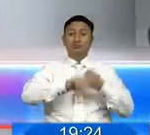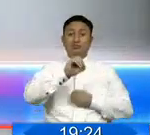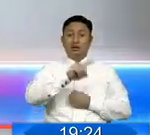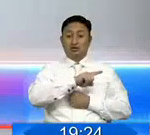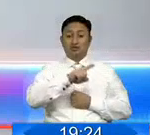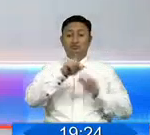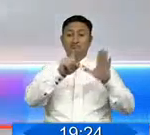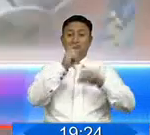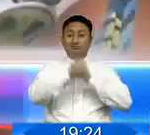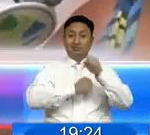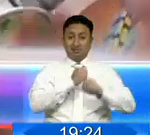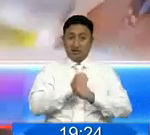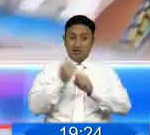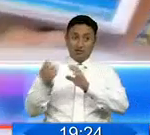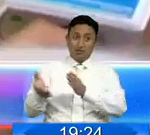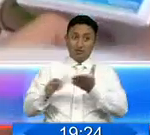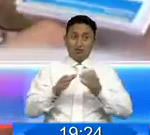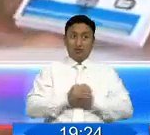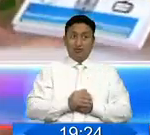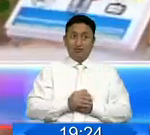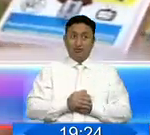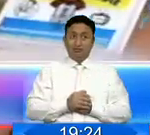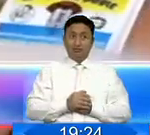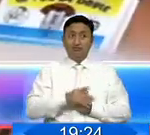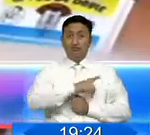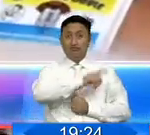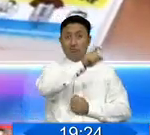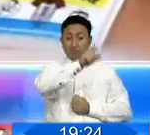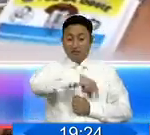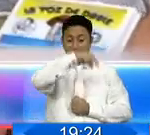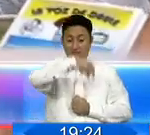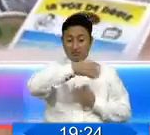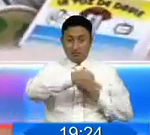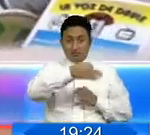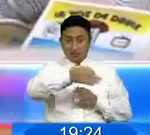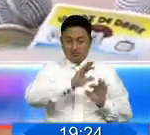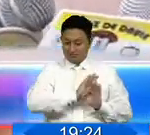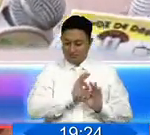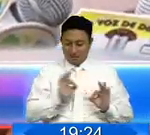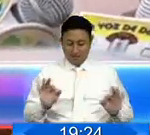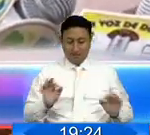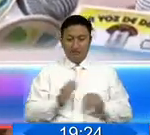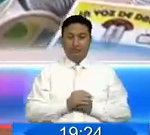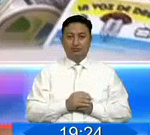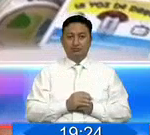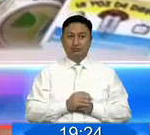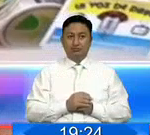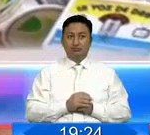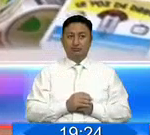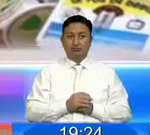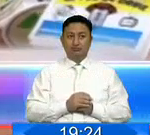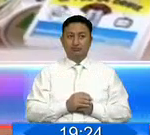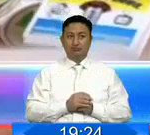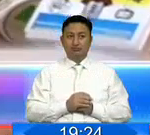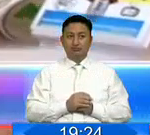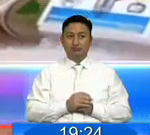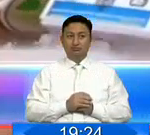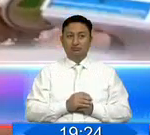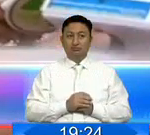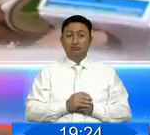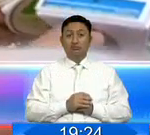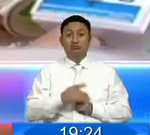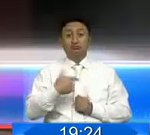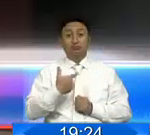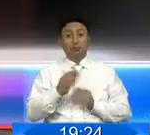de 6 años de edad. Somos habitantes de aquí del cantón, nada más. Somos gente nada. Y claro,